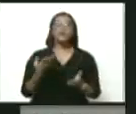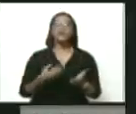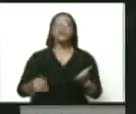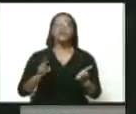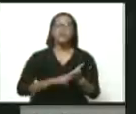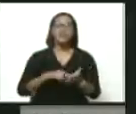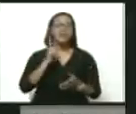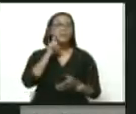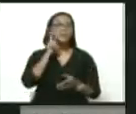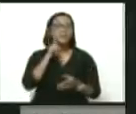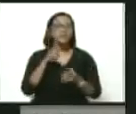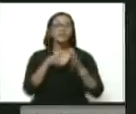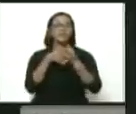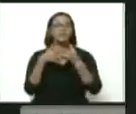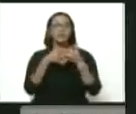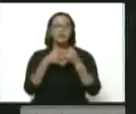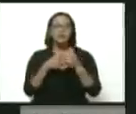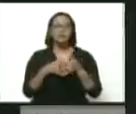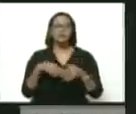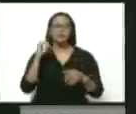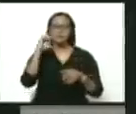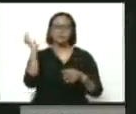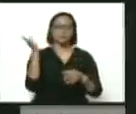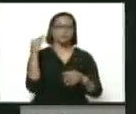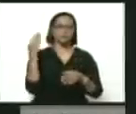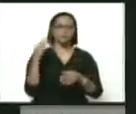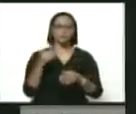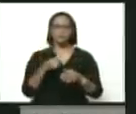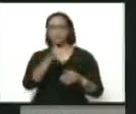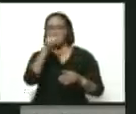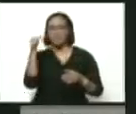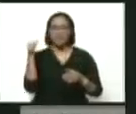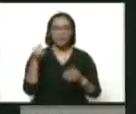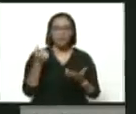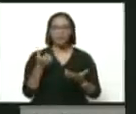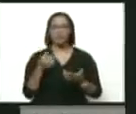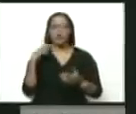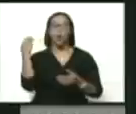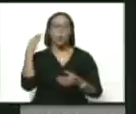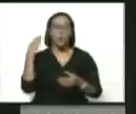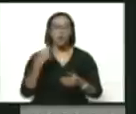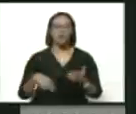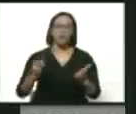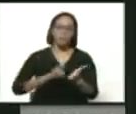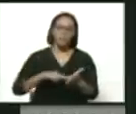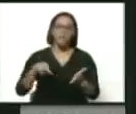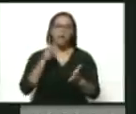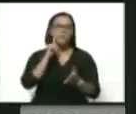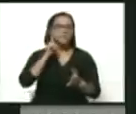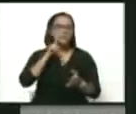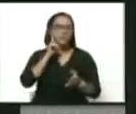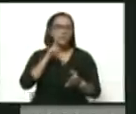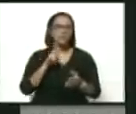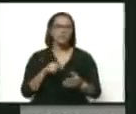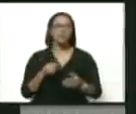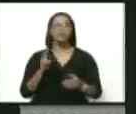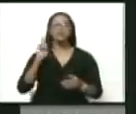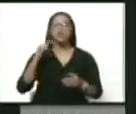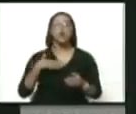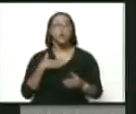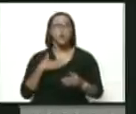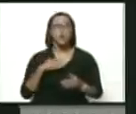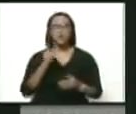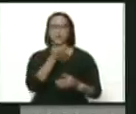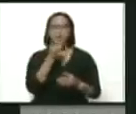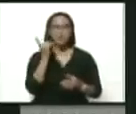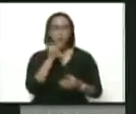mentiras del imperialismo y de la oligarquía narcotraficante colombiana, repiten las mentiras de Álvaro Uribe Vélez e Iván